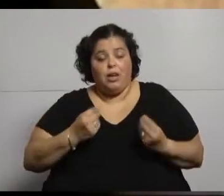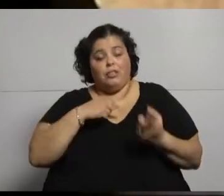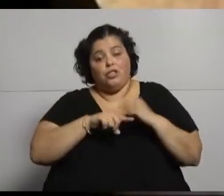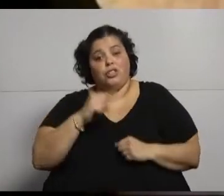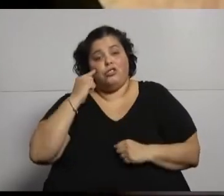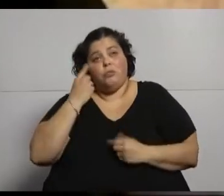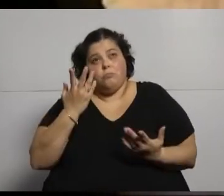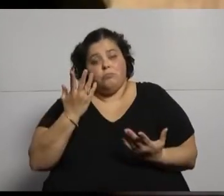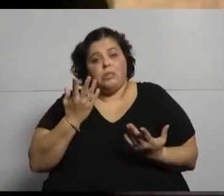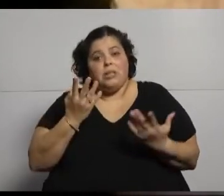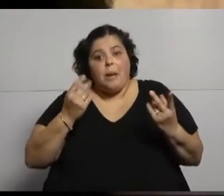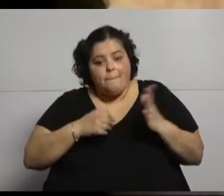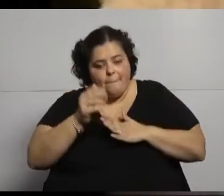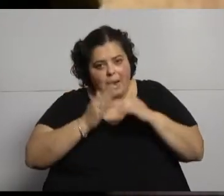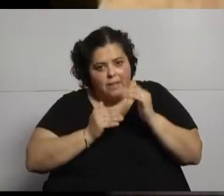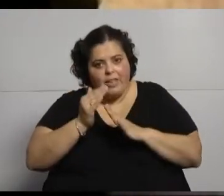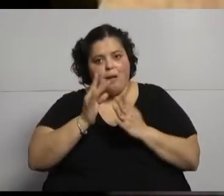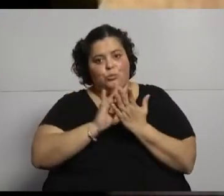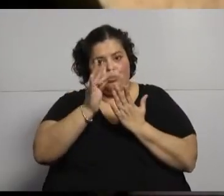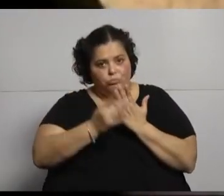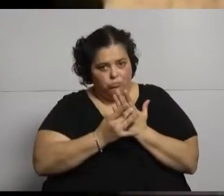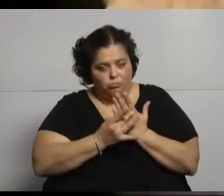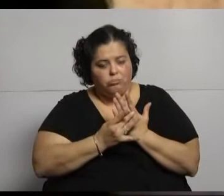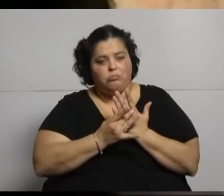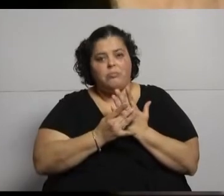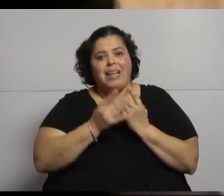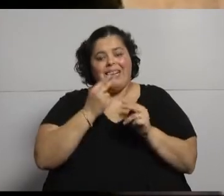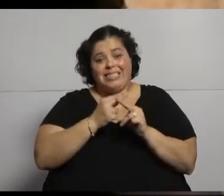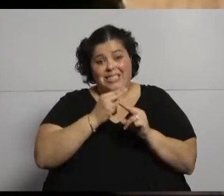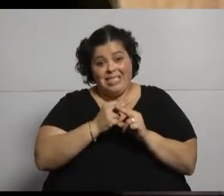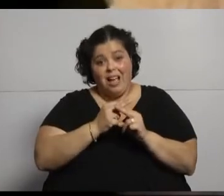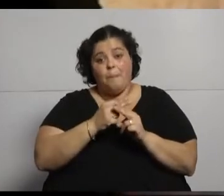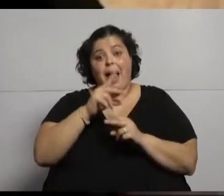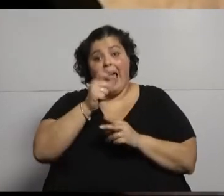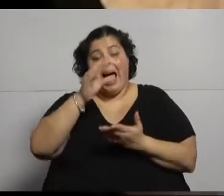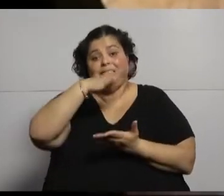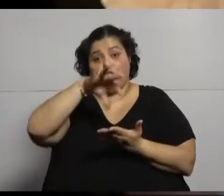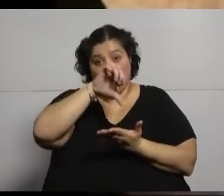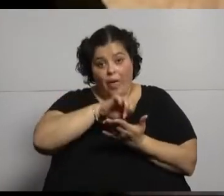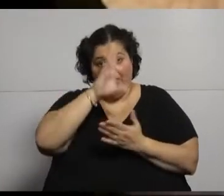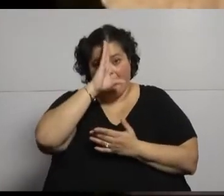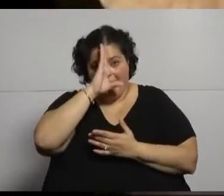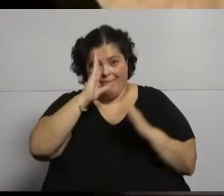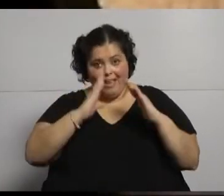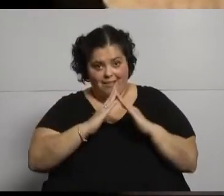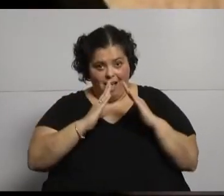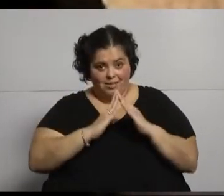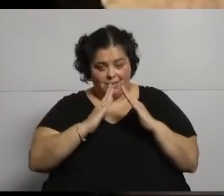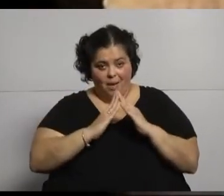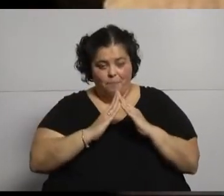nos armamos de un proyecto que se llama La Ciudad Aprende en Casa, que lo que pretende